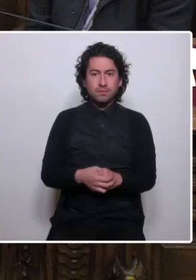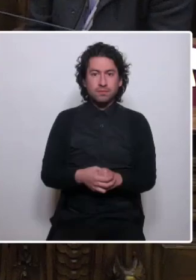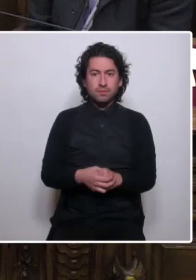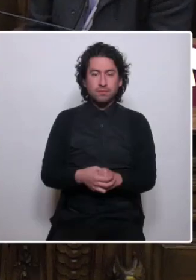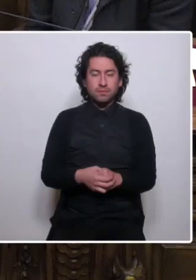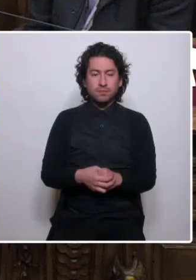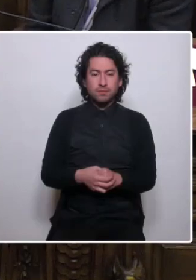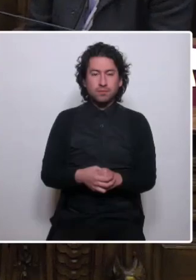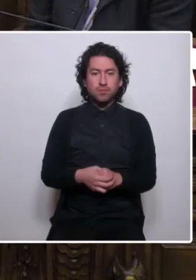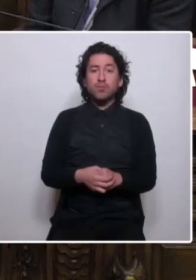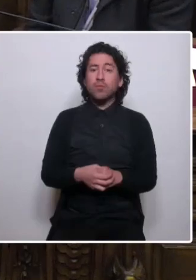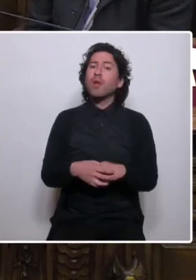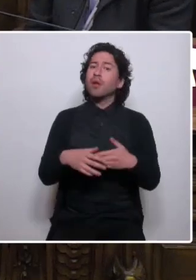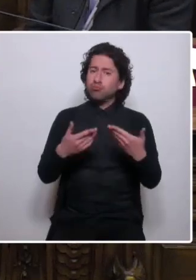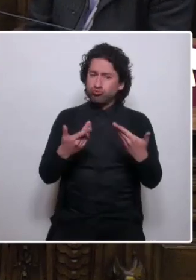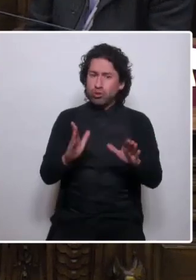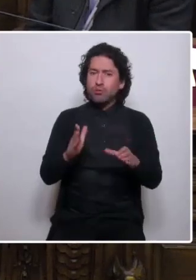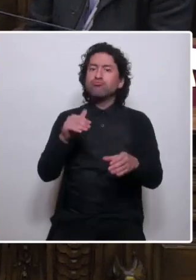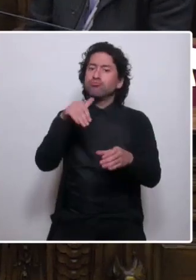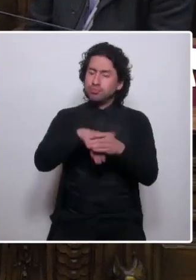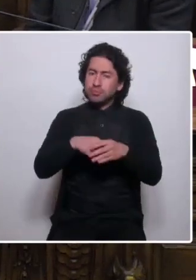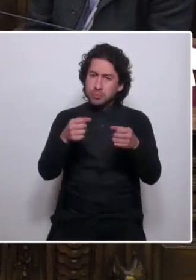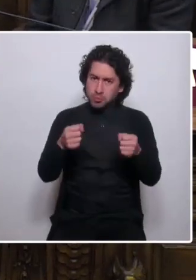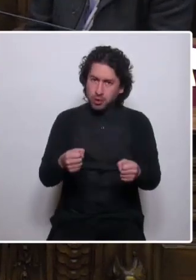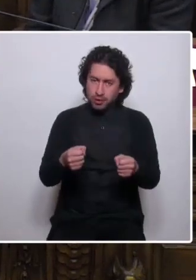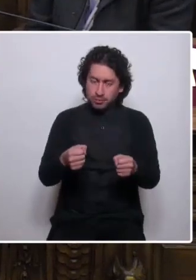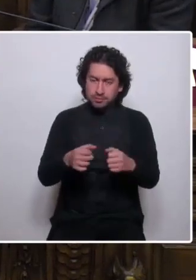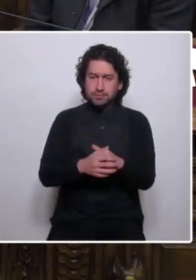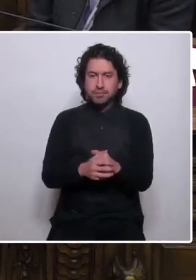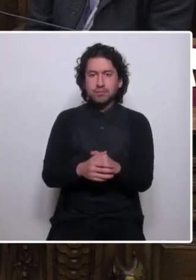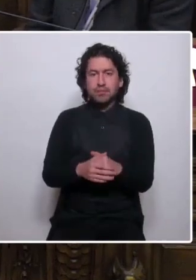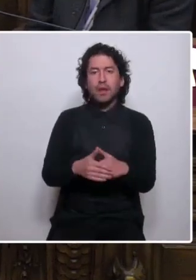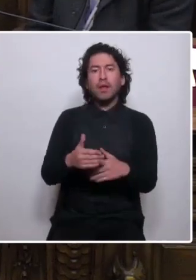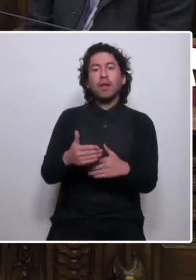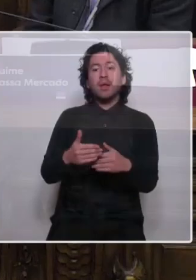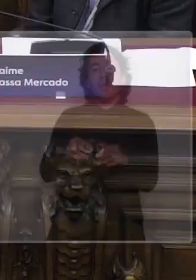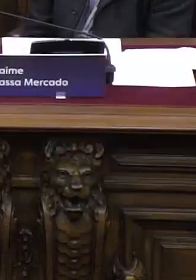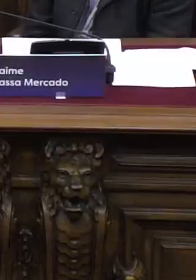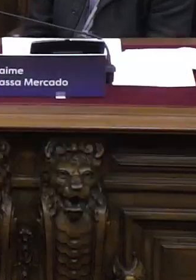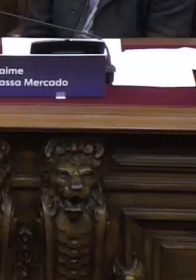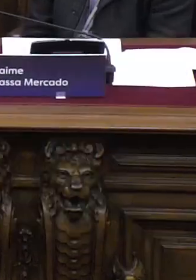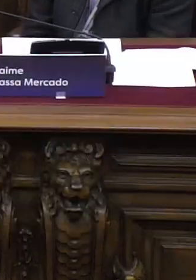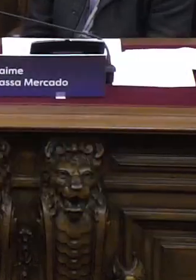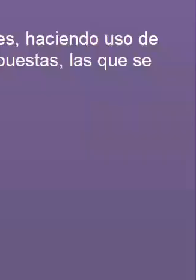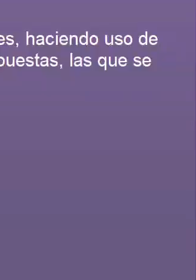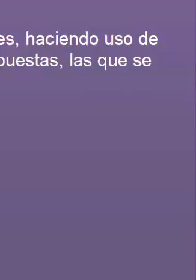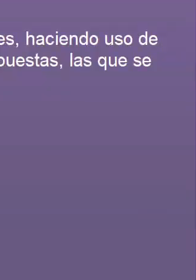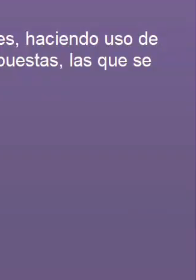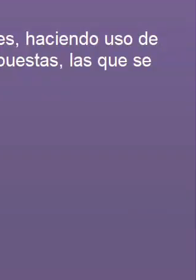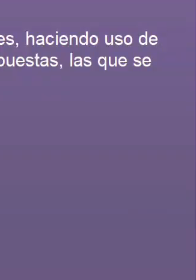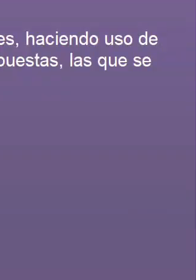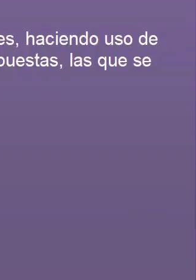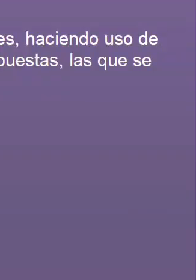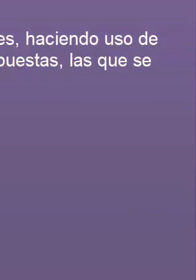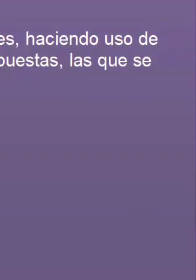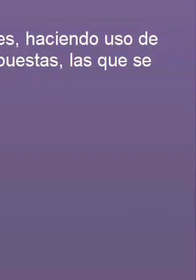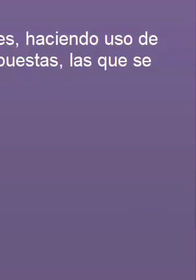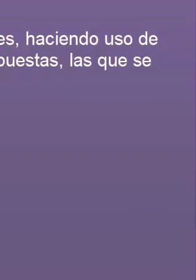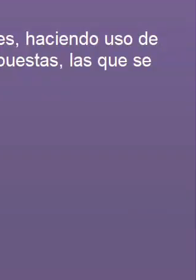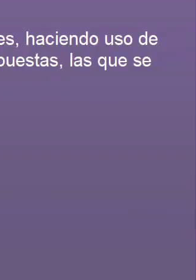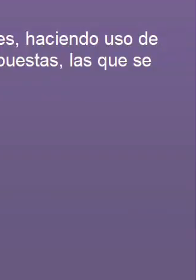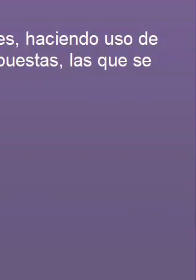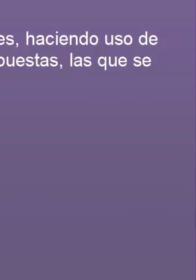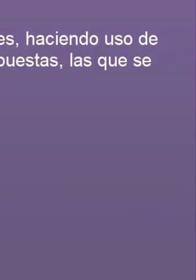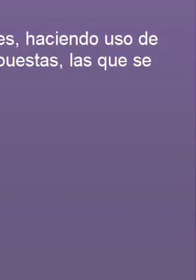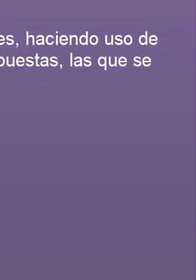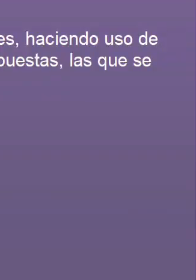Está abierta la votación. Vamos a tomar votación a quienes están conectados por vía telemática respecto del párrafo final